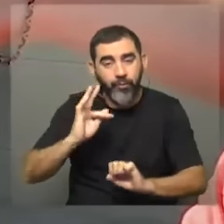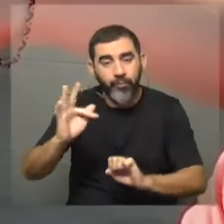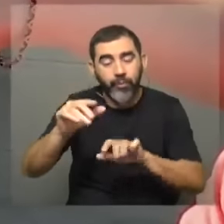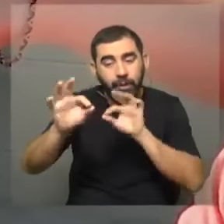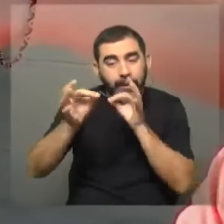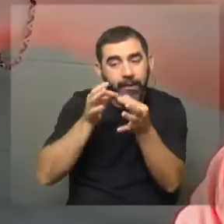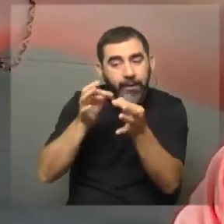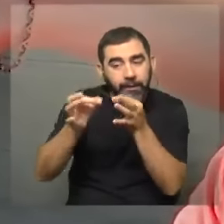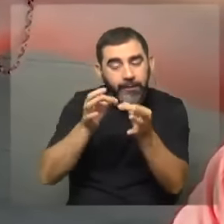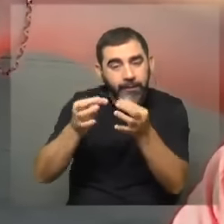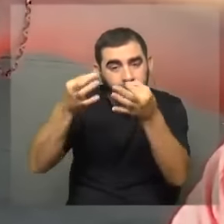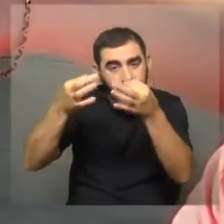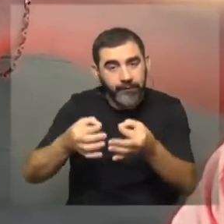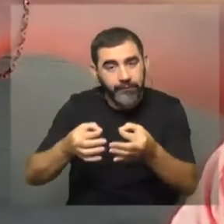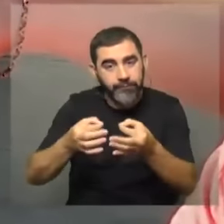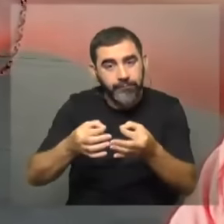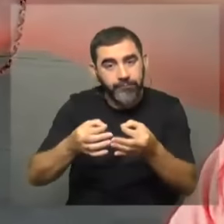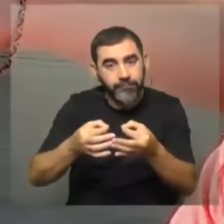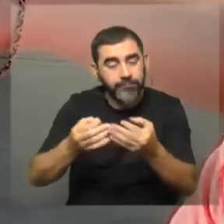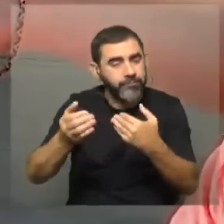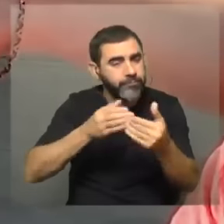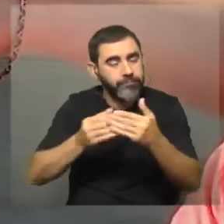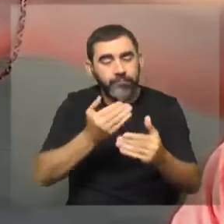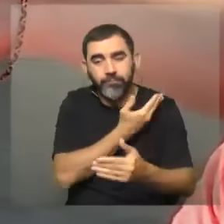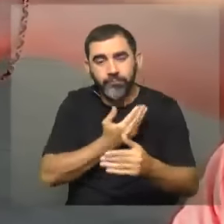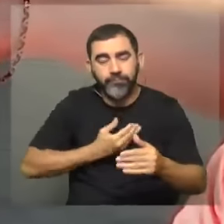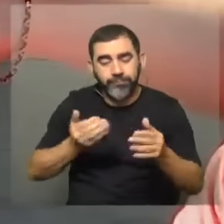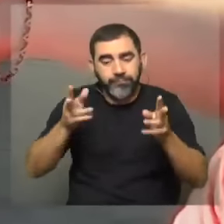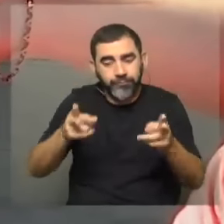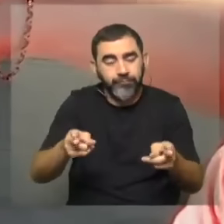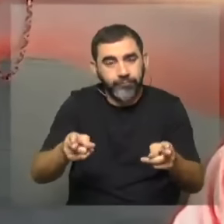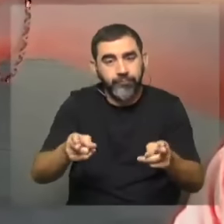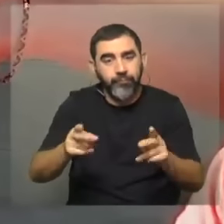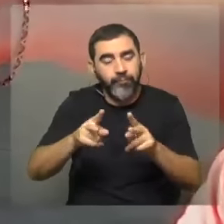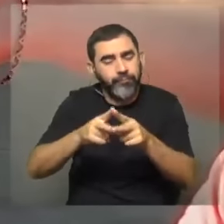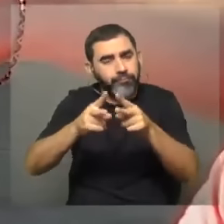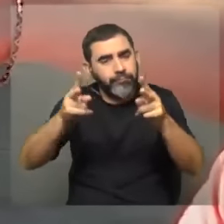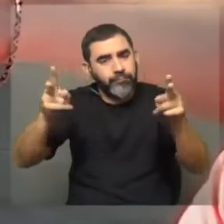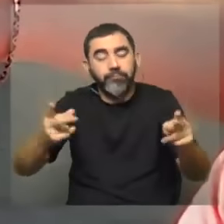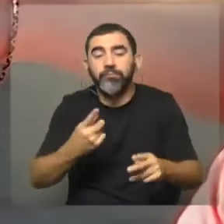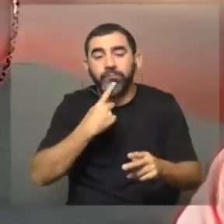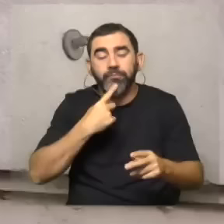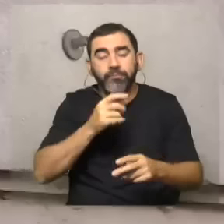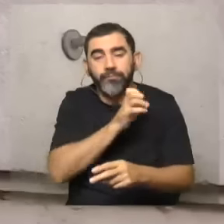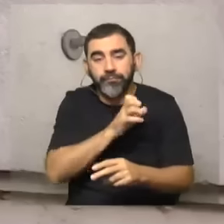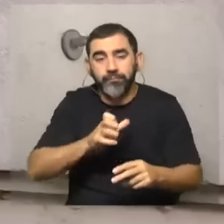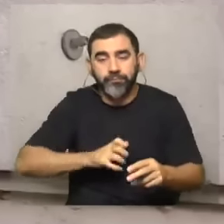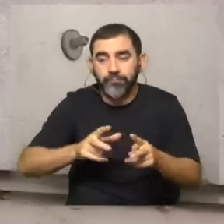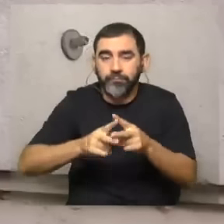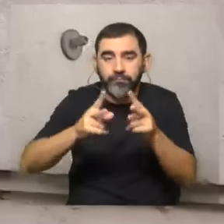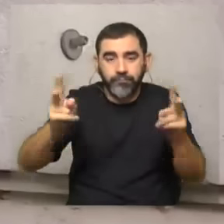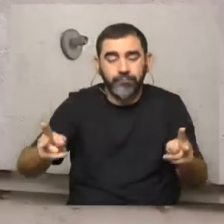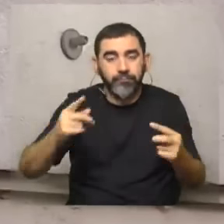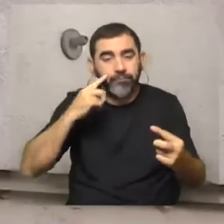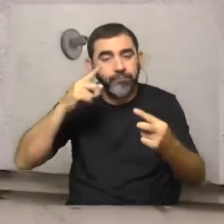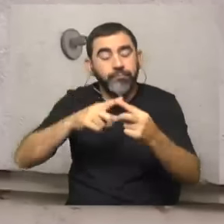estrategias que atraviesen las administraciones de gobierno estrategias de largo plazo políticas de estado que apunten a